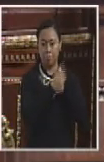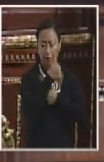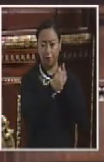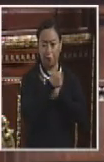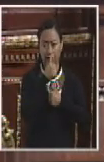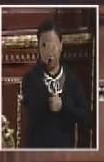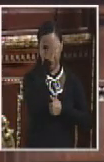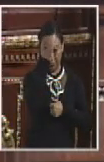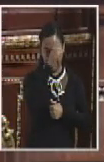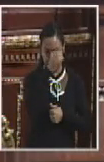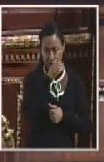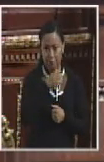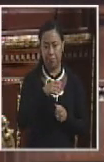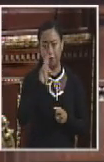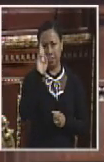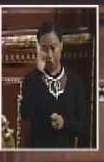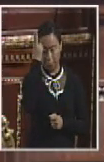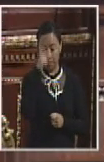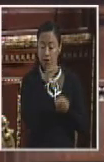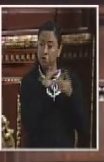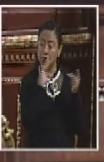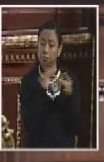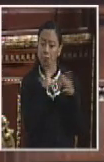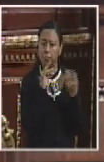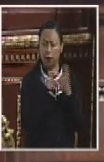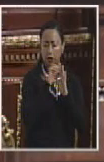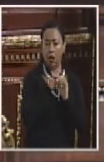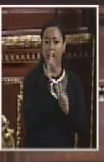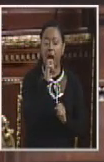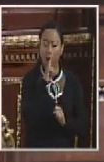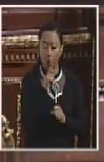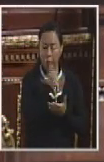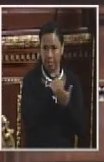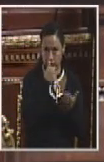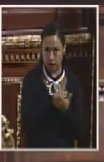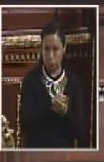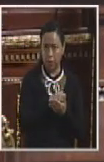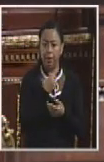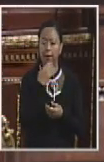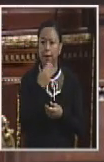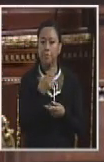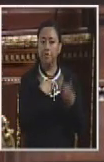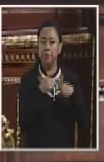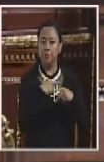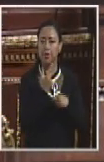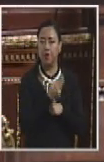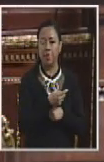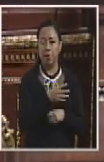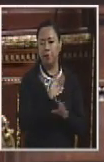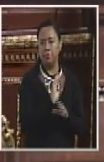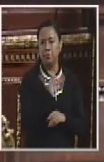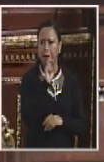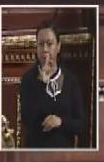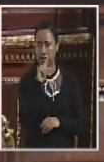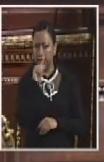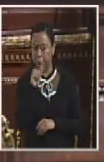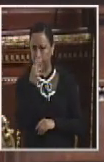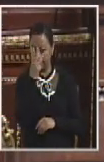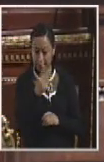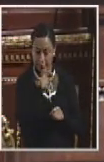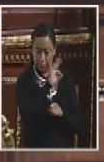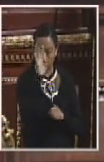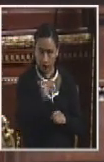México, el agua que consume la ciudad capital proviene de 3 fuentes: 71% de aguas subterráneas, 26,5% del río